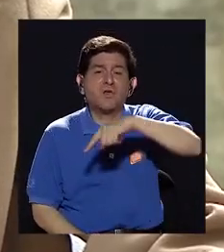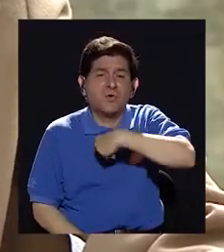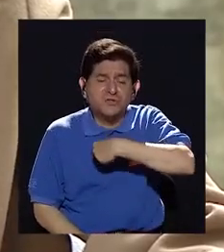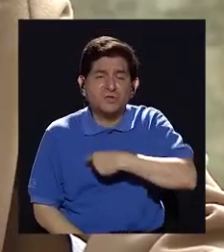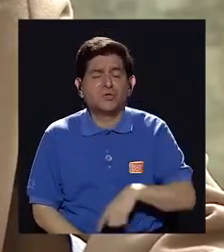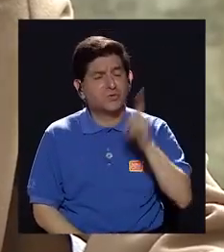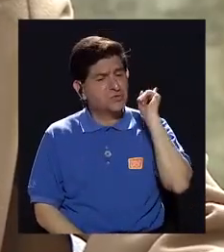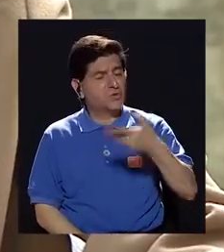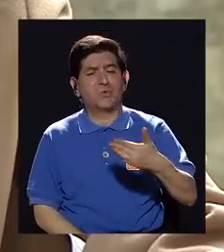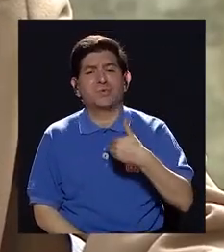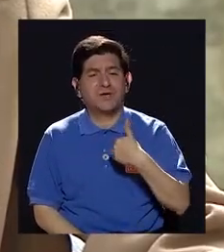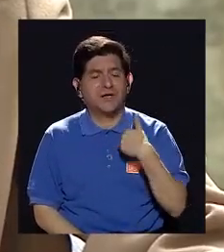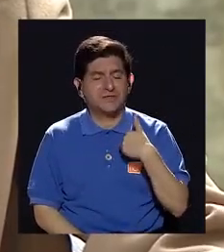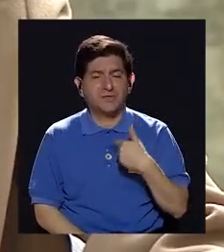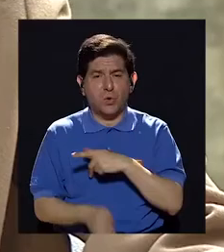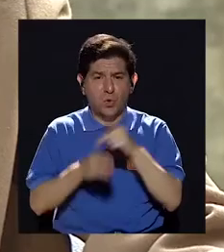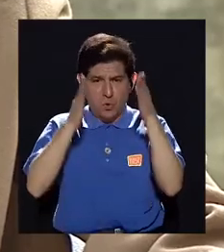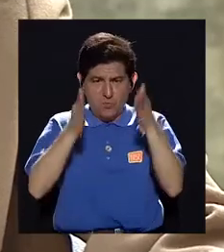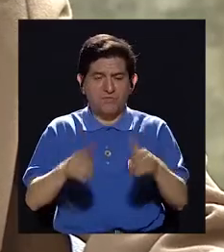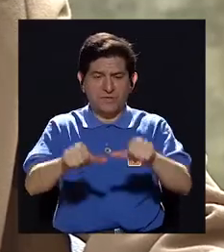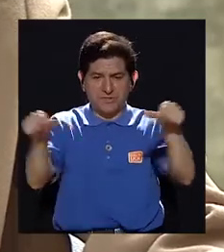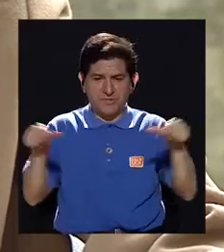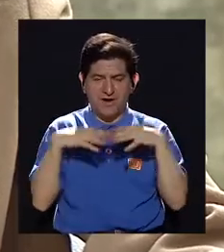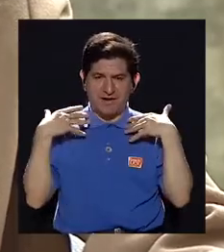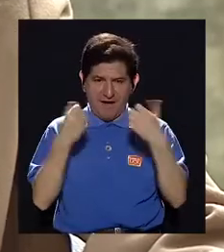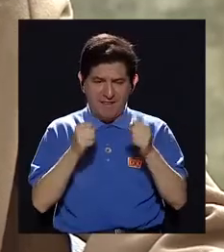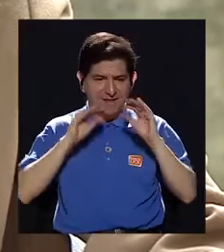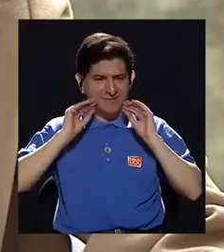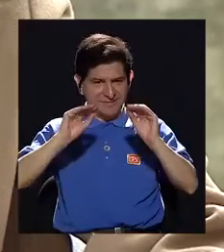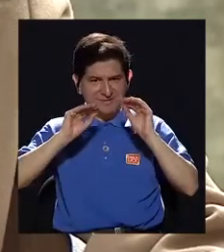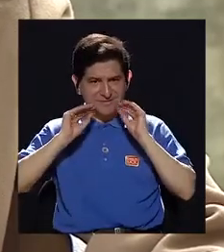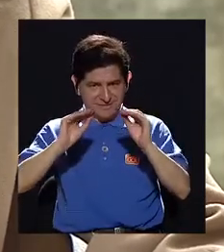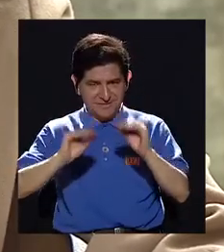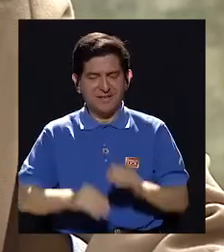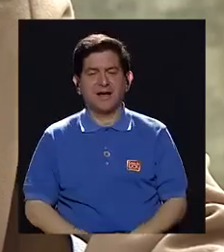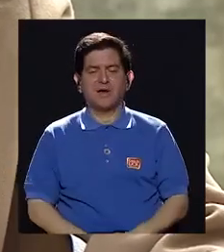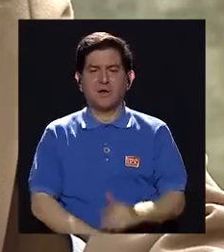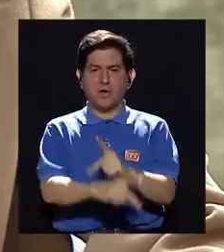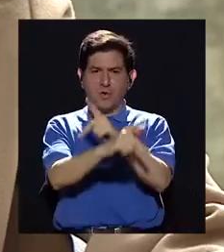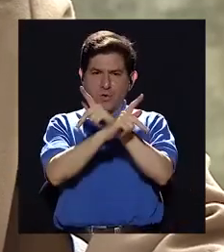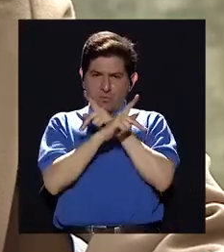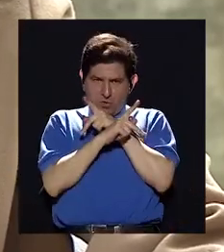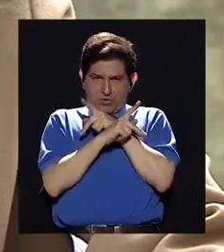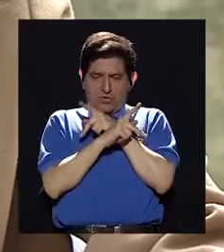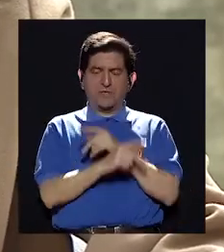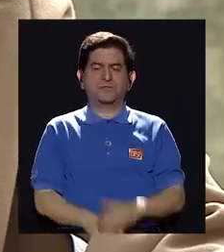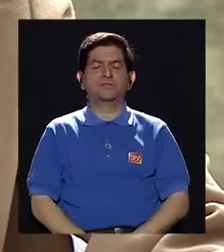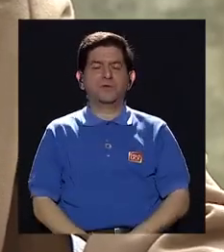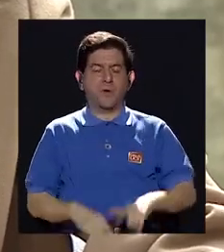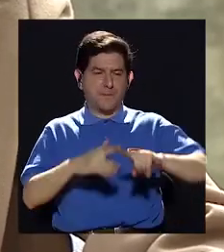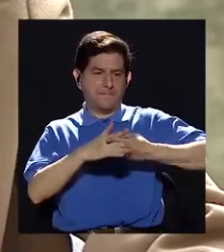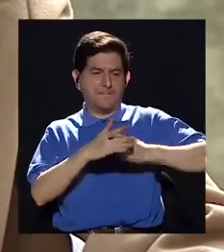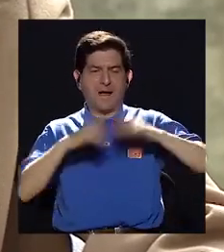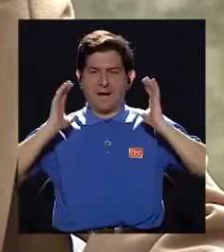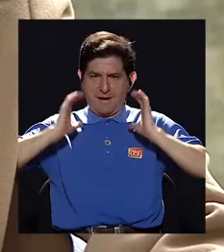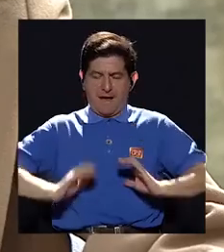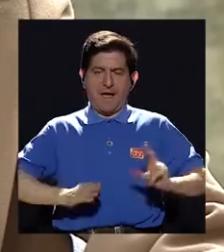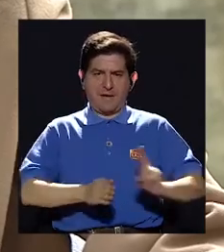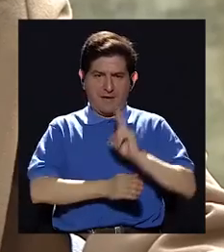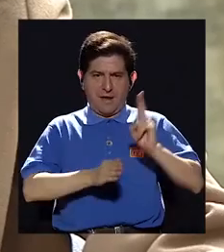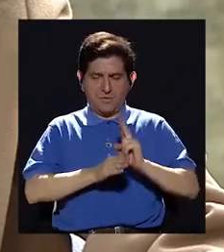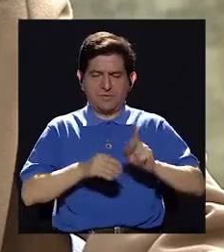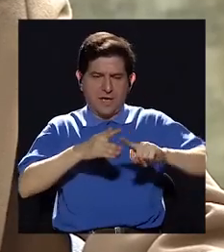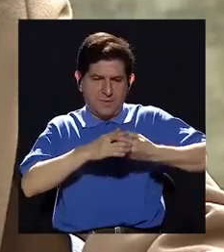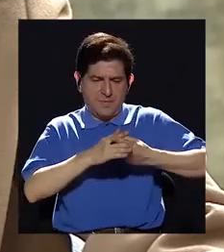nosotros tenemos la obligación, los profesionales de salud, de enseñarle a cómo proteger su mecánica corporal, usando